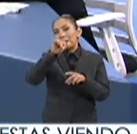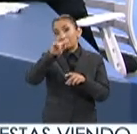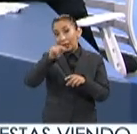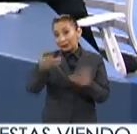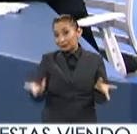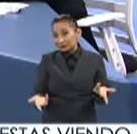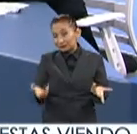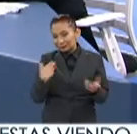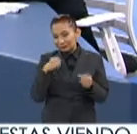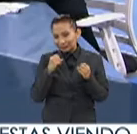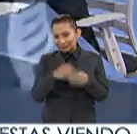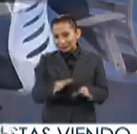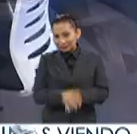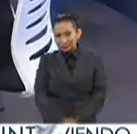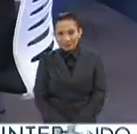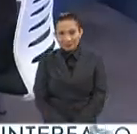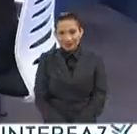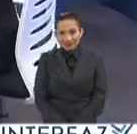que no se la pierdan.